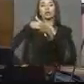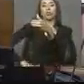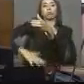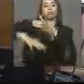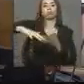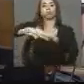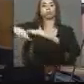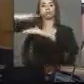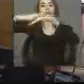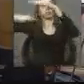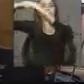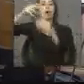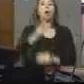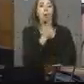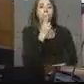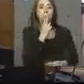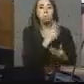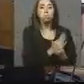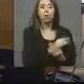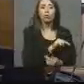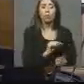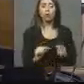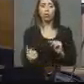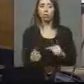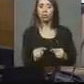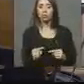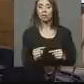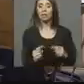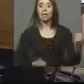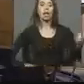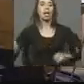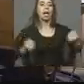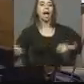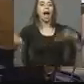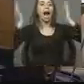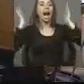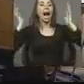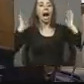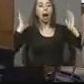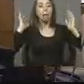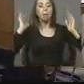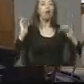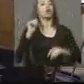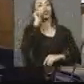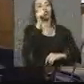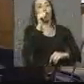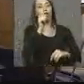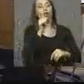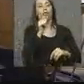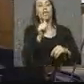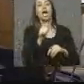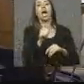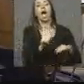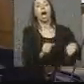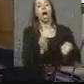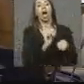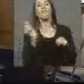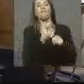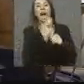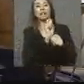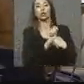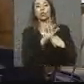en Puerto Montt, por ejemplo, que vamos a tener camiones que van a tener que andar todo el día congestionando la ciudad que ya